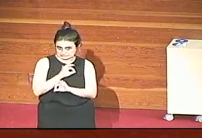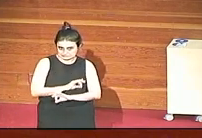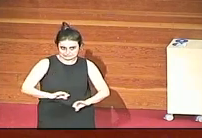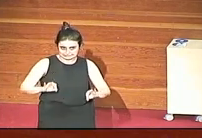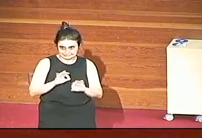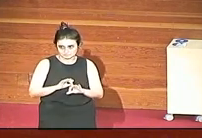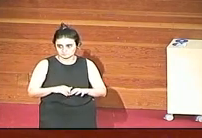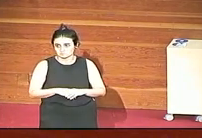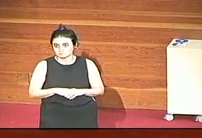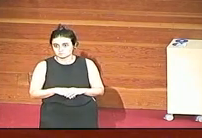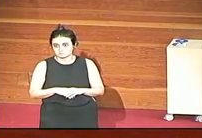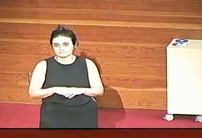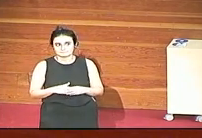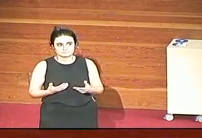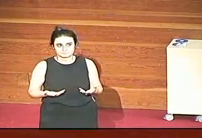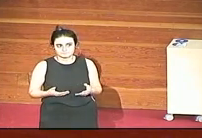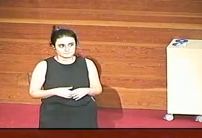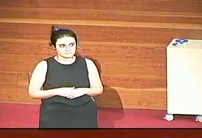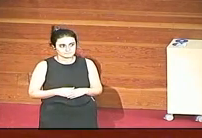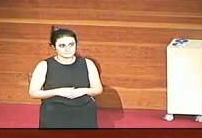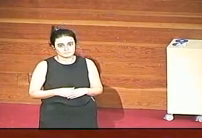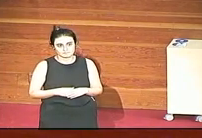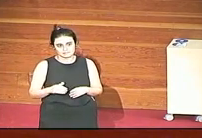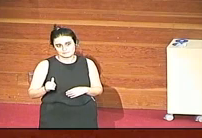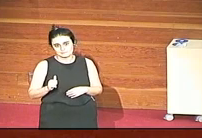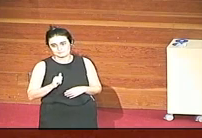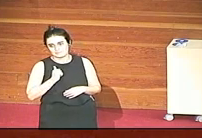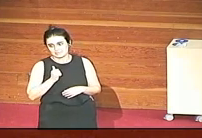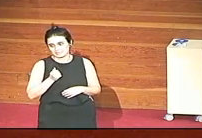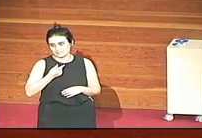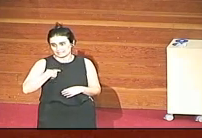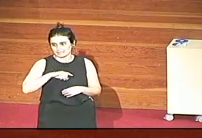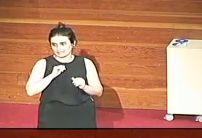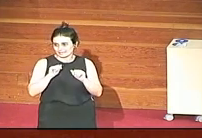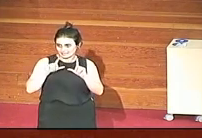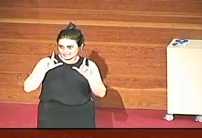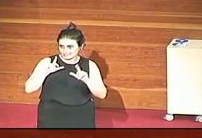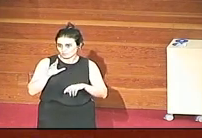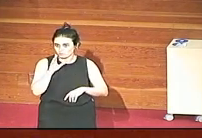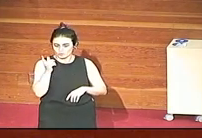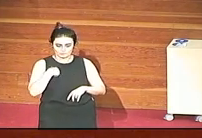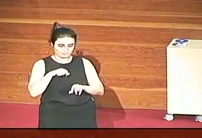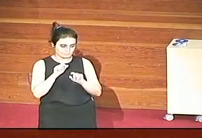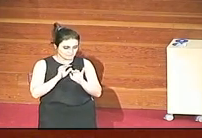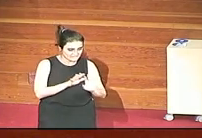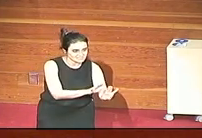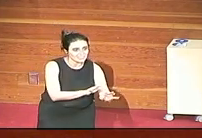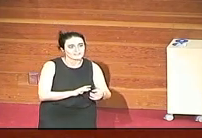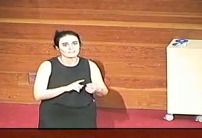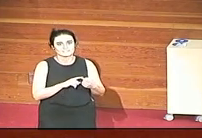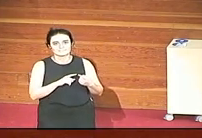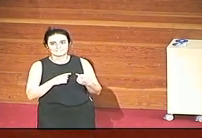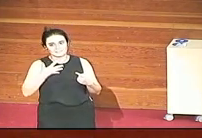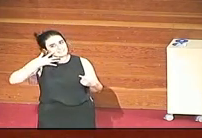entonces qué casualidad que solo salimos no porque hemos hecho una manifestación no